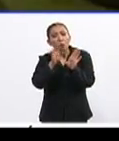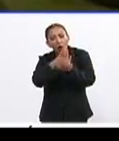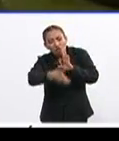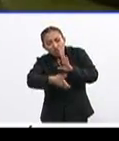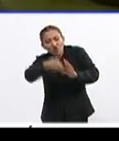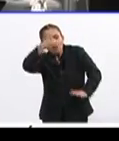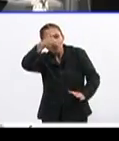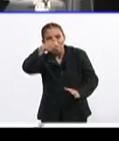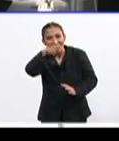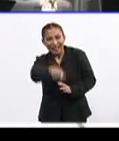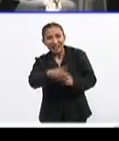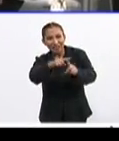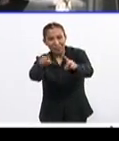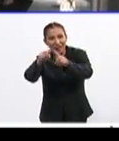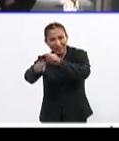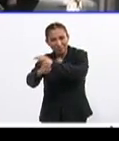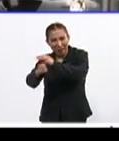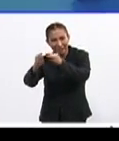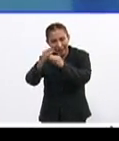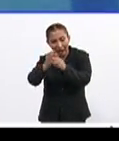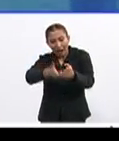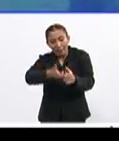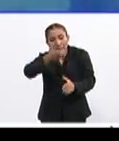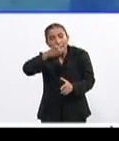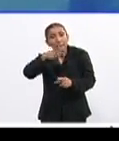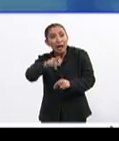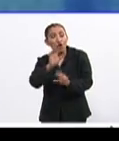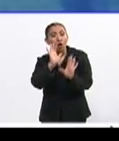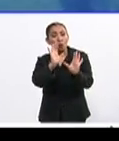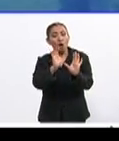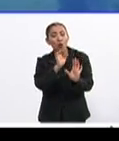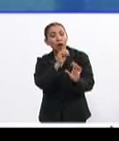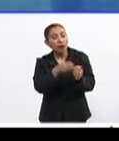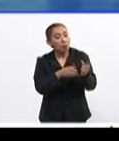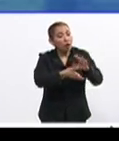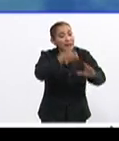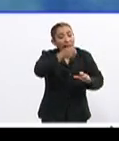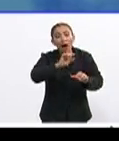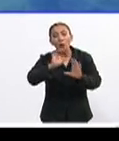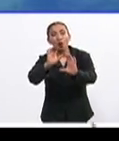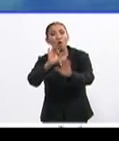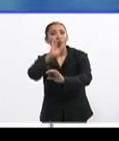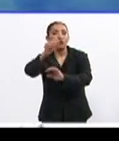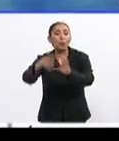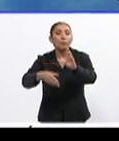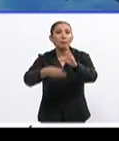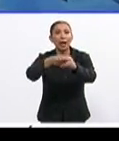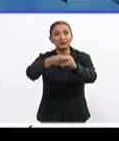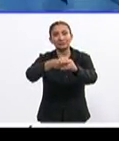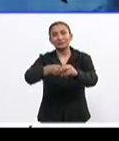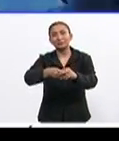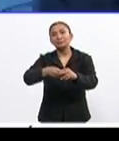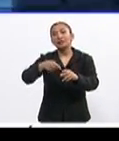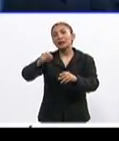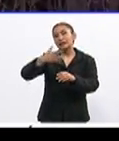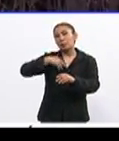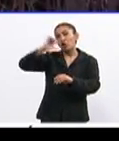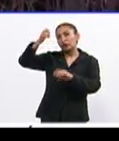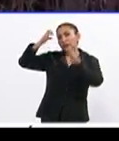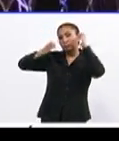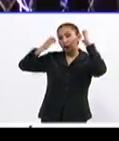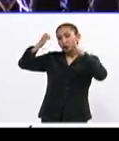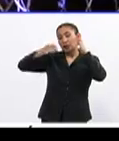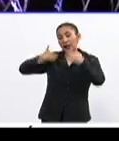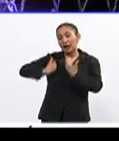sacan estos diferentes recursos, pero de una manera sustentable, ¿no? También tenemos una exposición